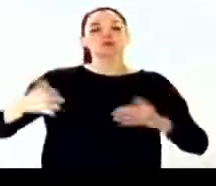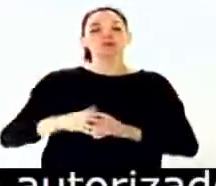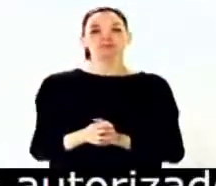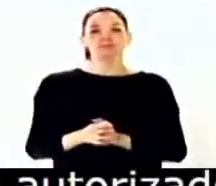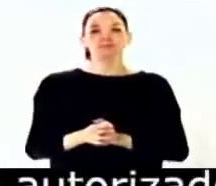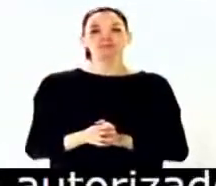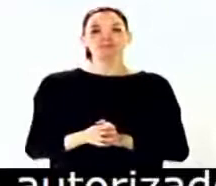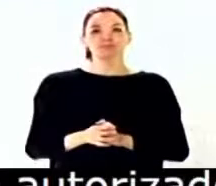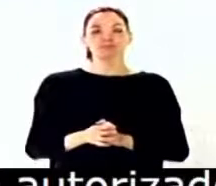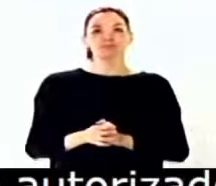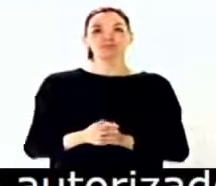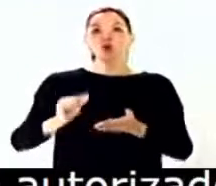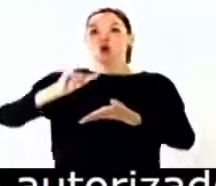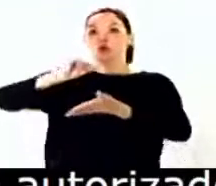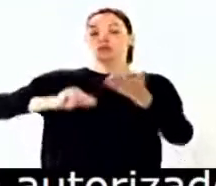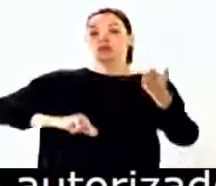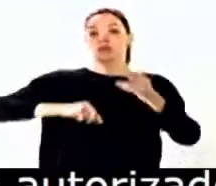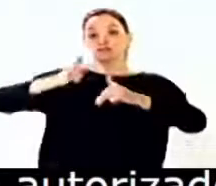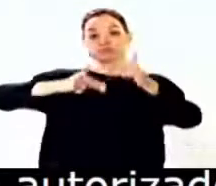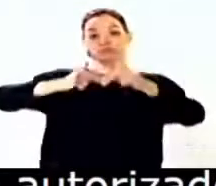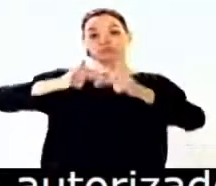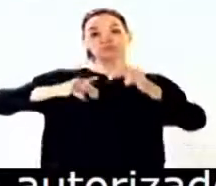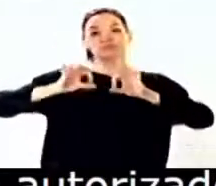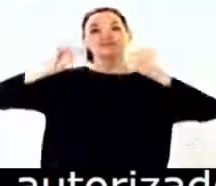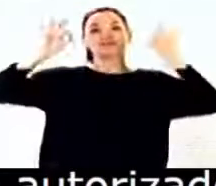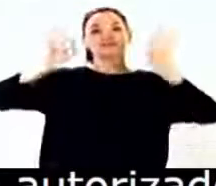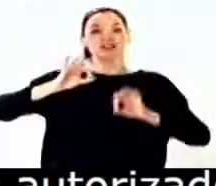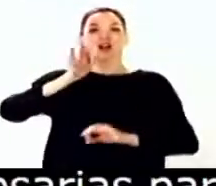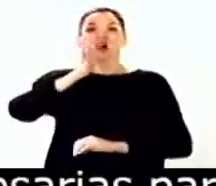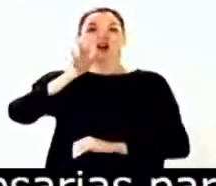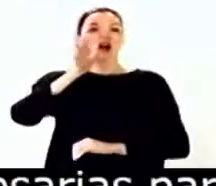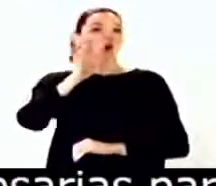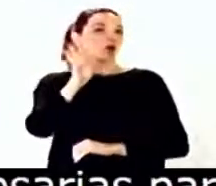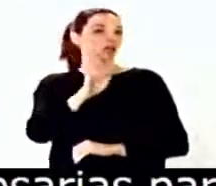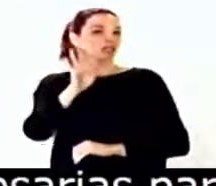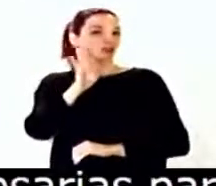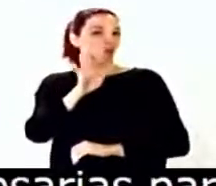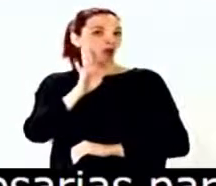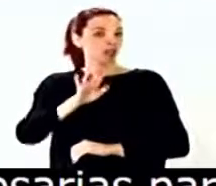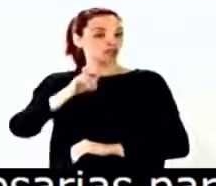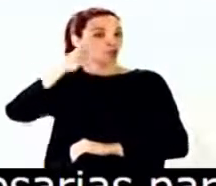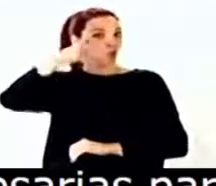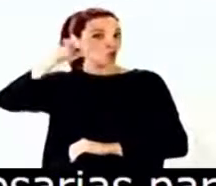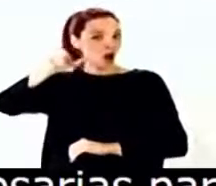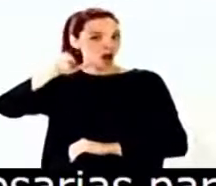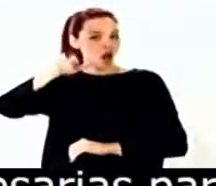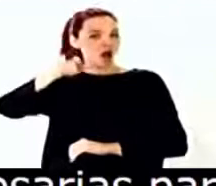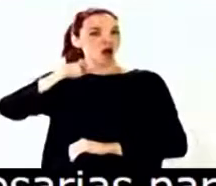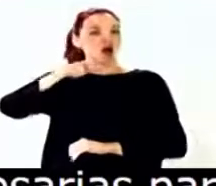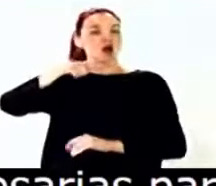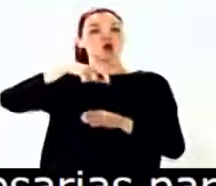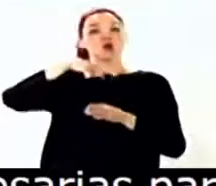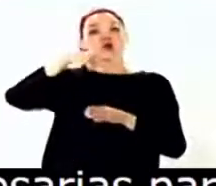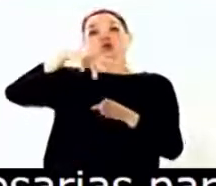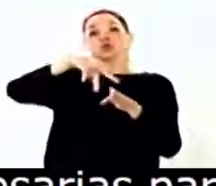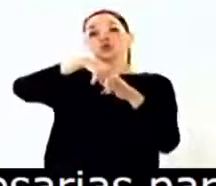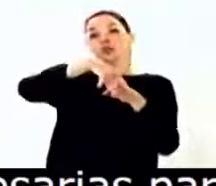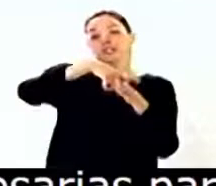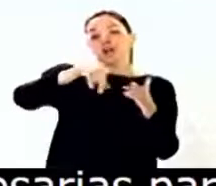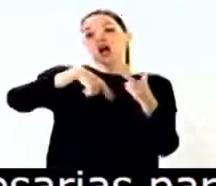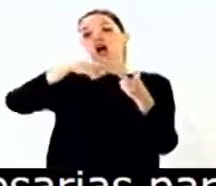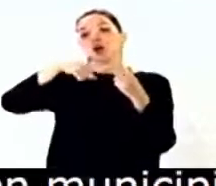actuaciones necesarias para la depuración de aguas residuales urbanas en los municipios de Trujillanos,